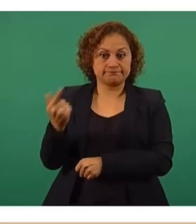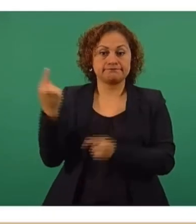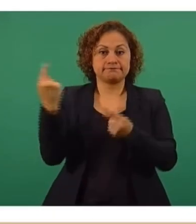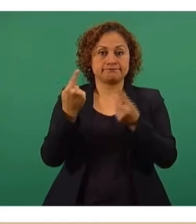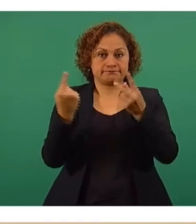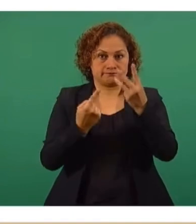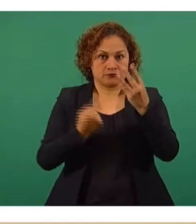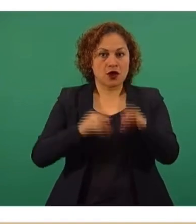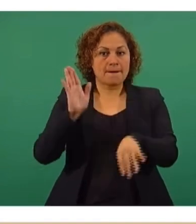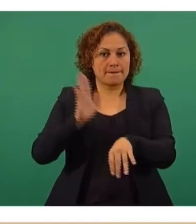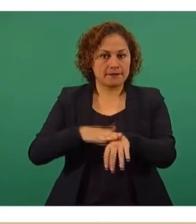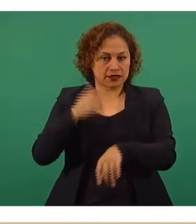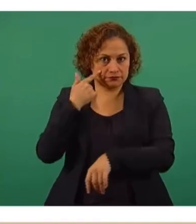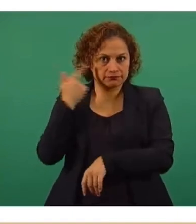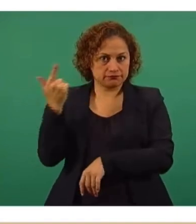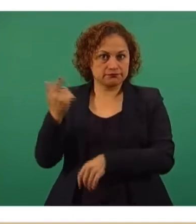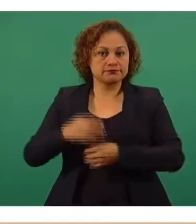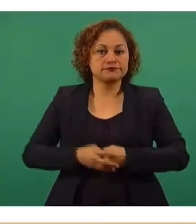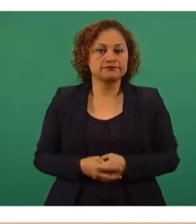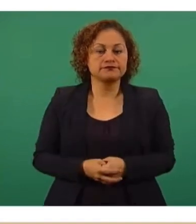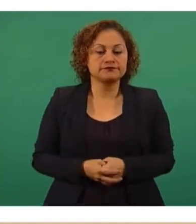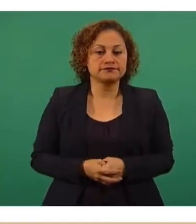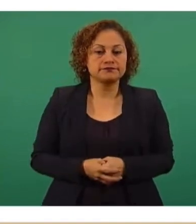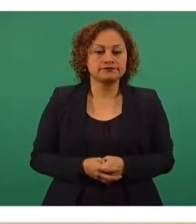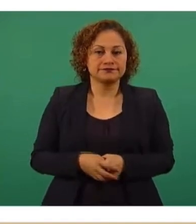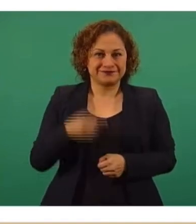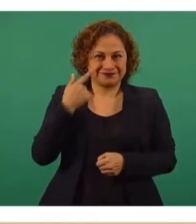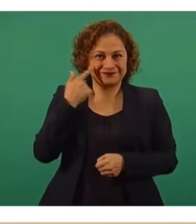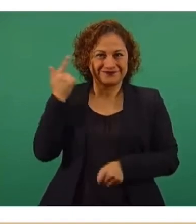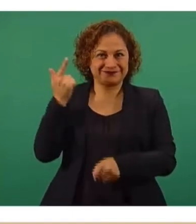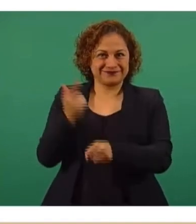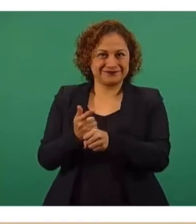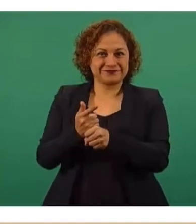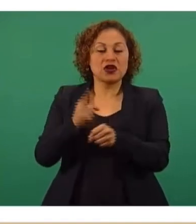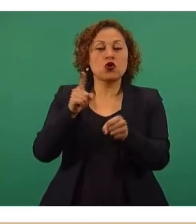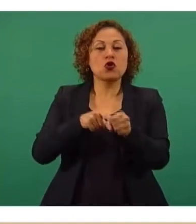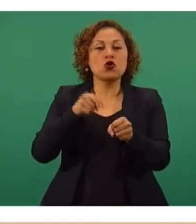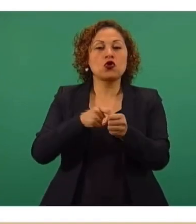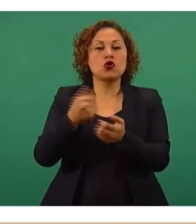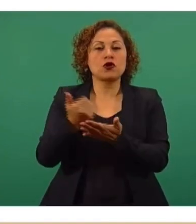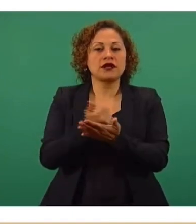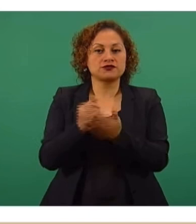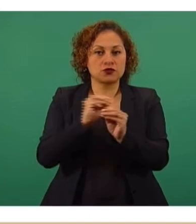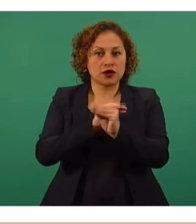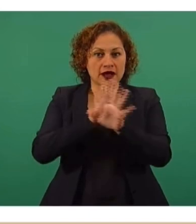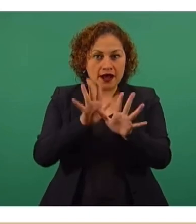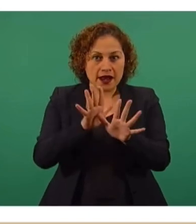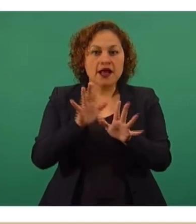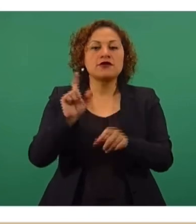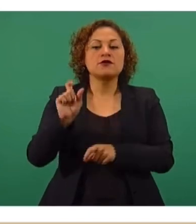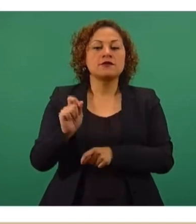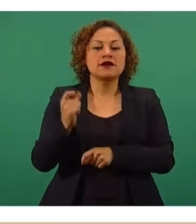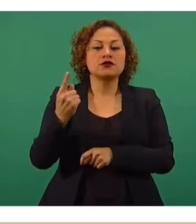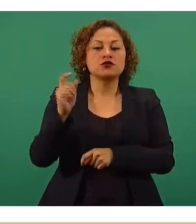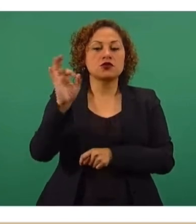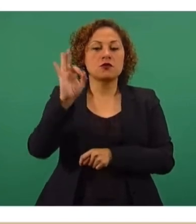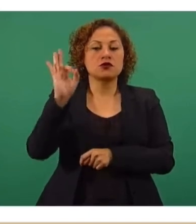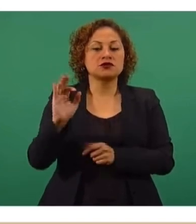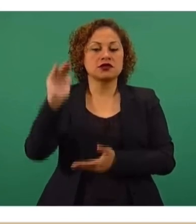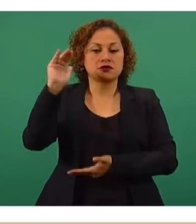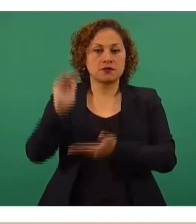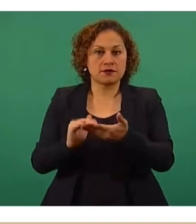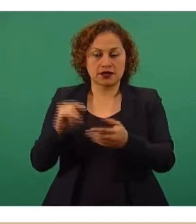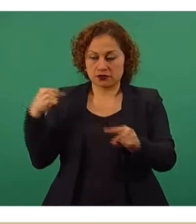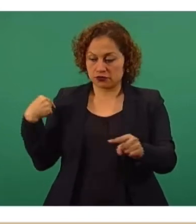de 21% que se muestra aquí en la gráfica de color azul claro es solamente entre la semana 14 y la semana